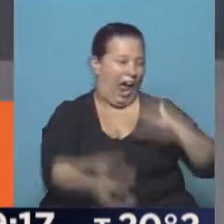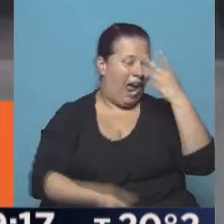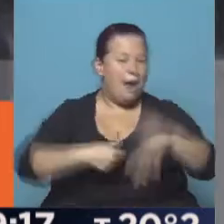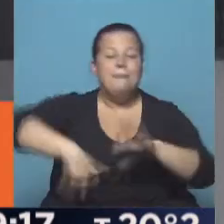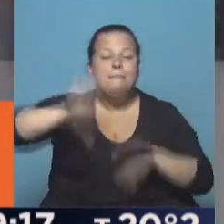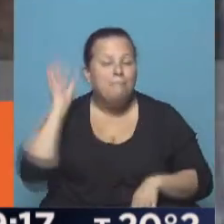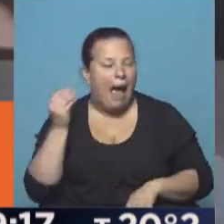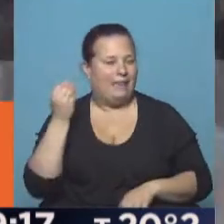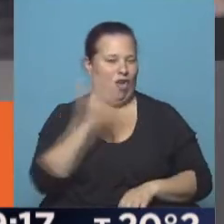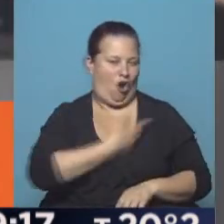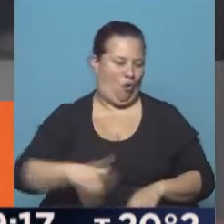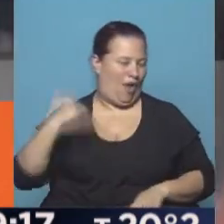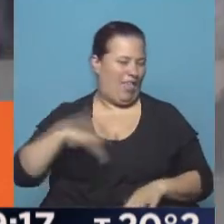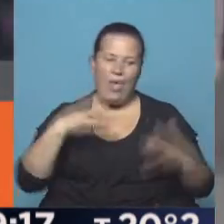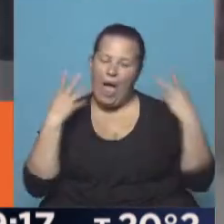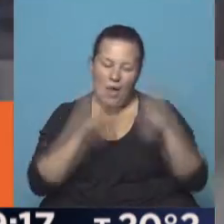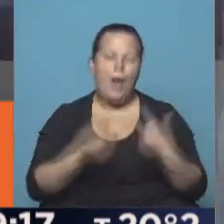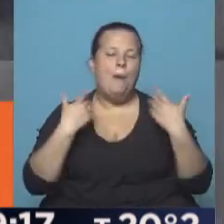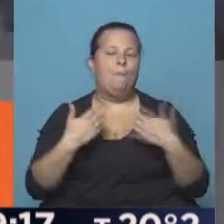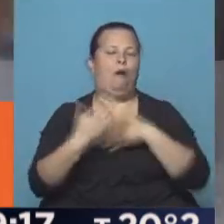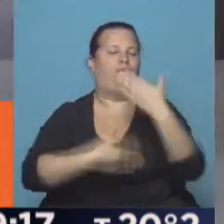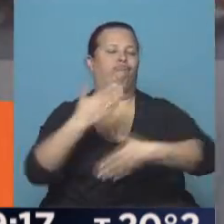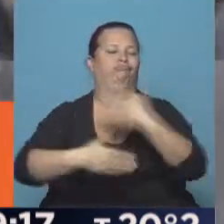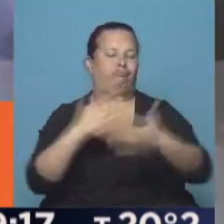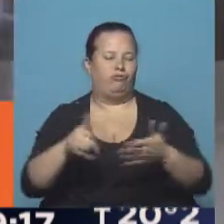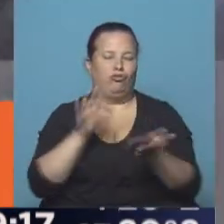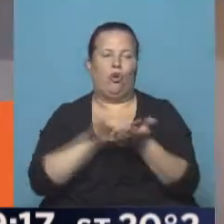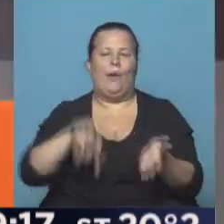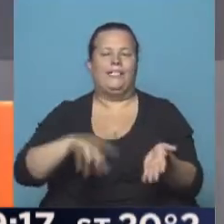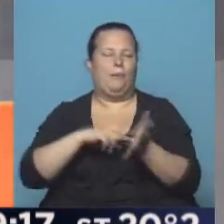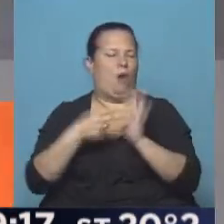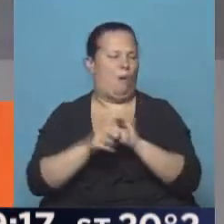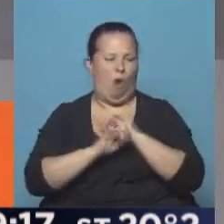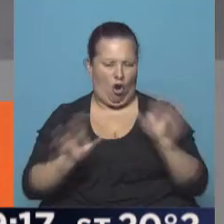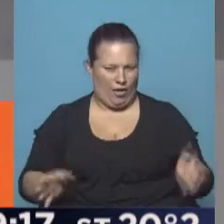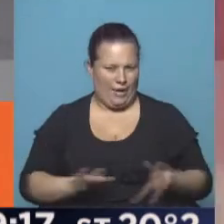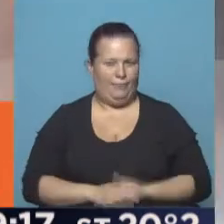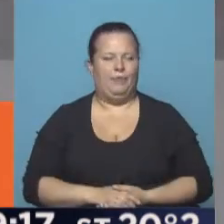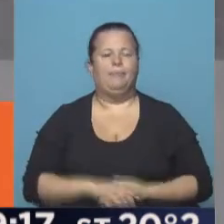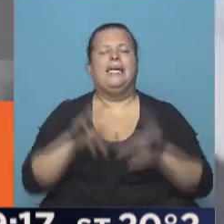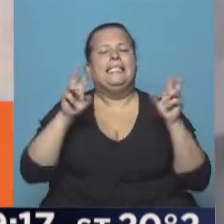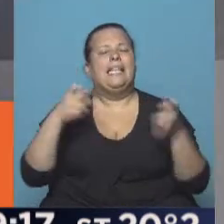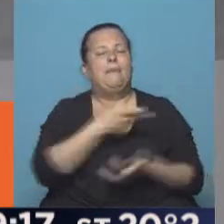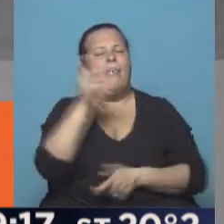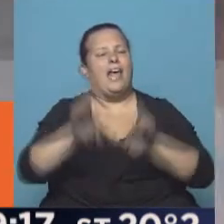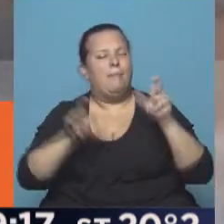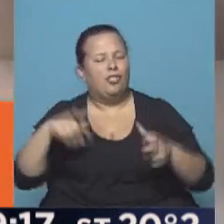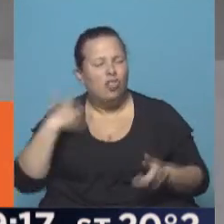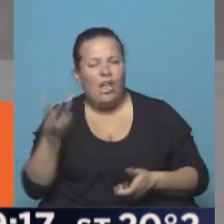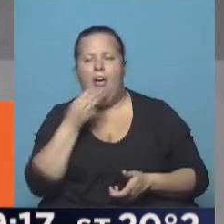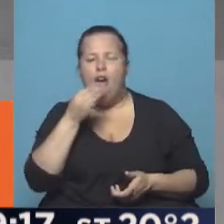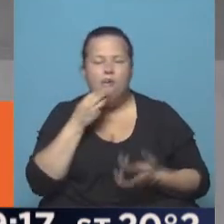particular del gobierno argentino puedan salir adelante de esta dramática situación y el tema social con el tema de los